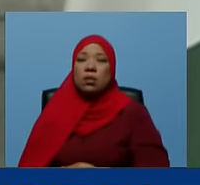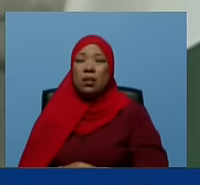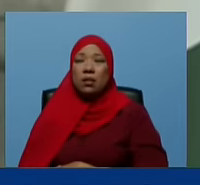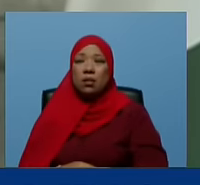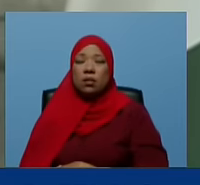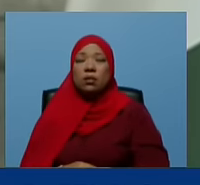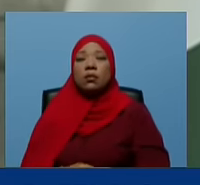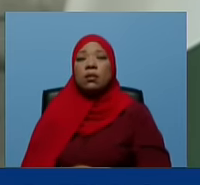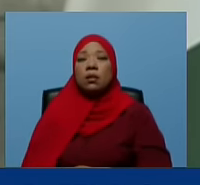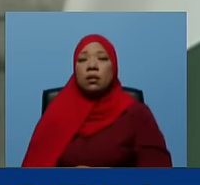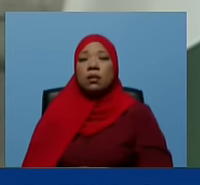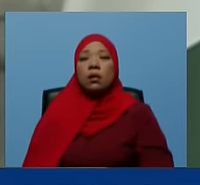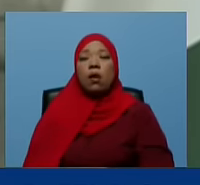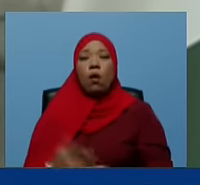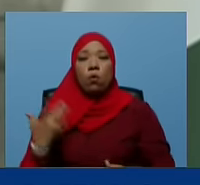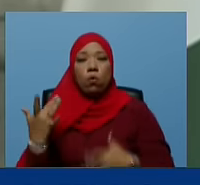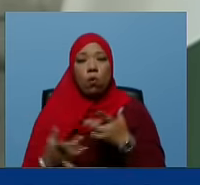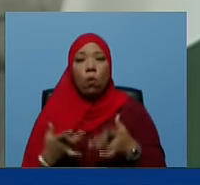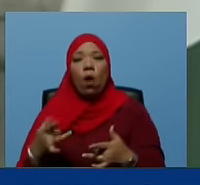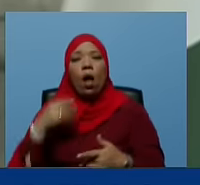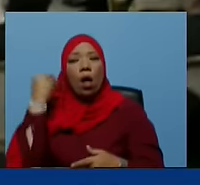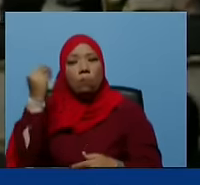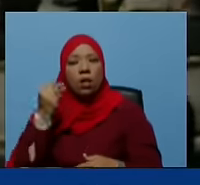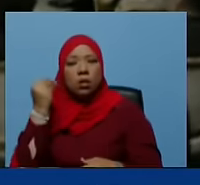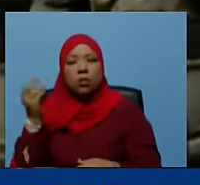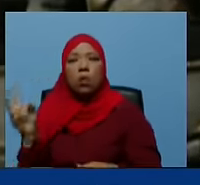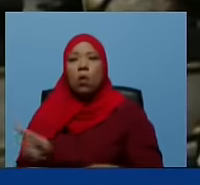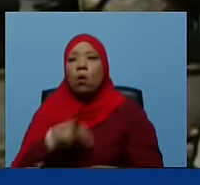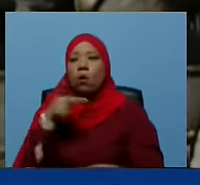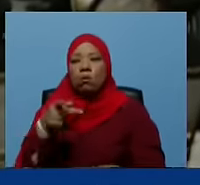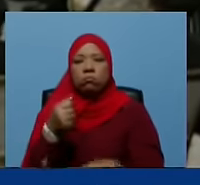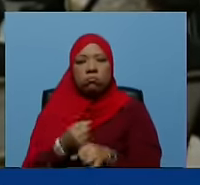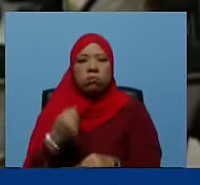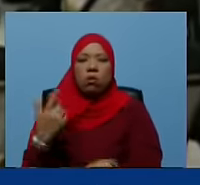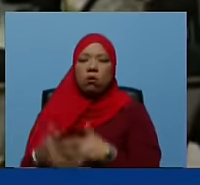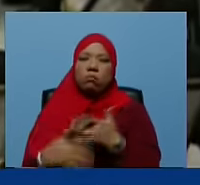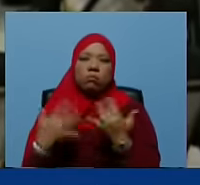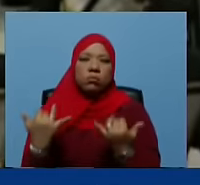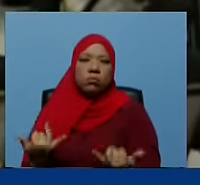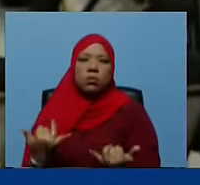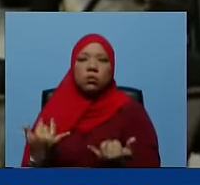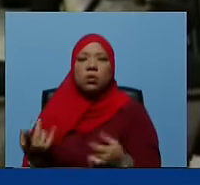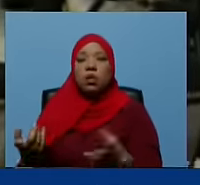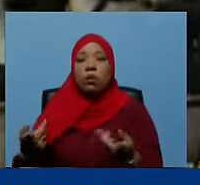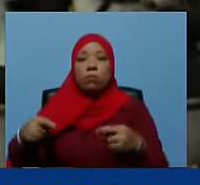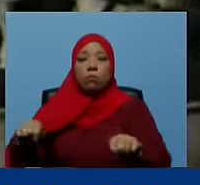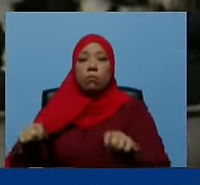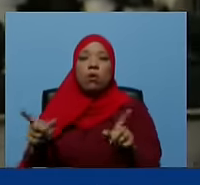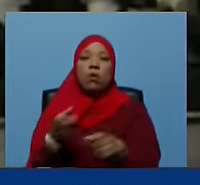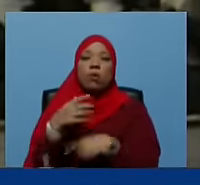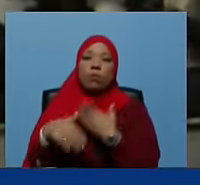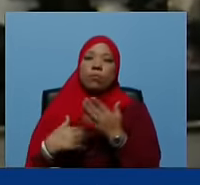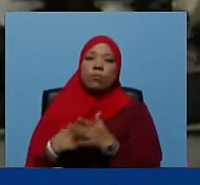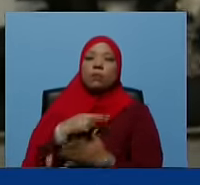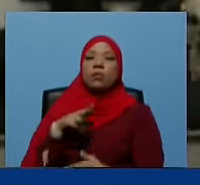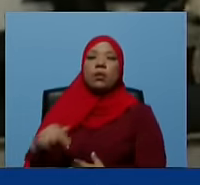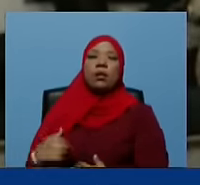Si alguien se deja perturbar por el ruido político y la conspiración en un bloque de gas, entonces el bloque de